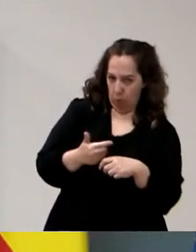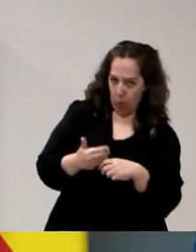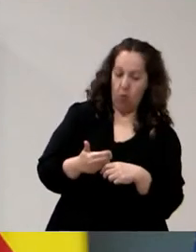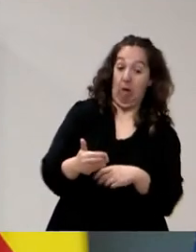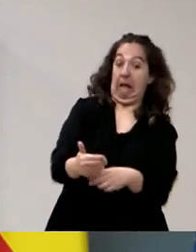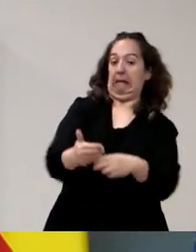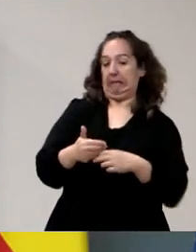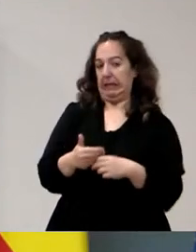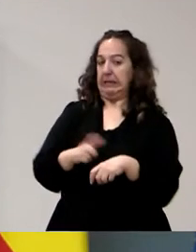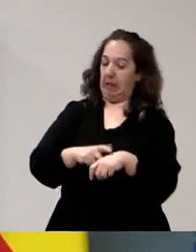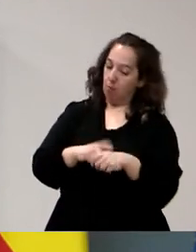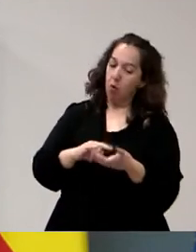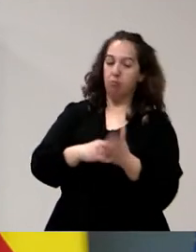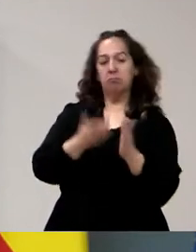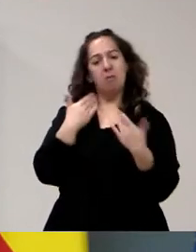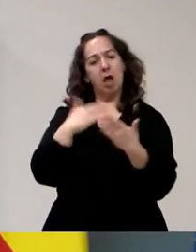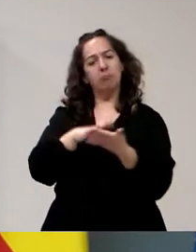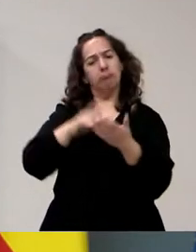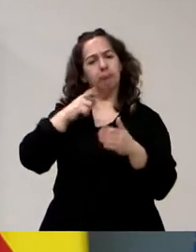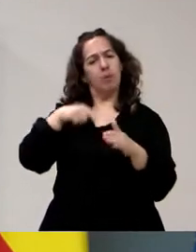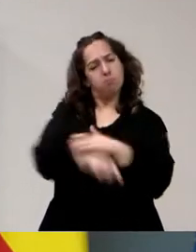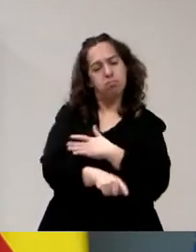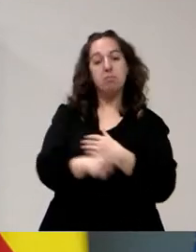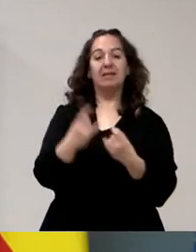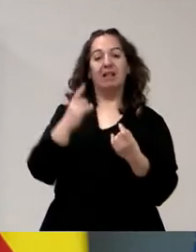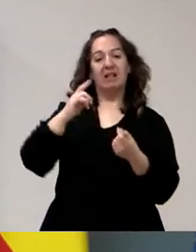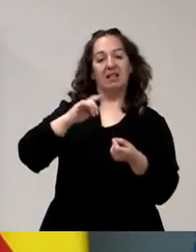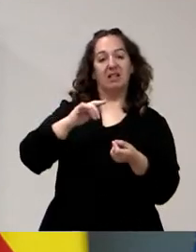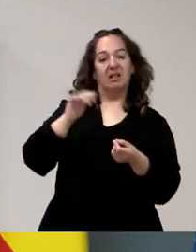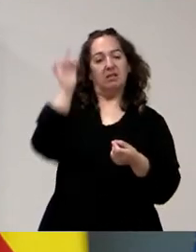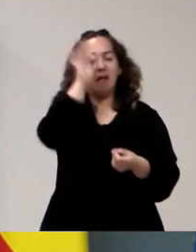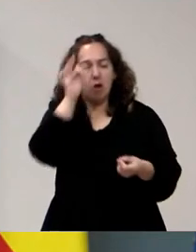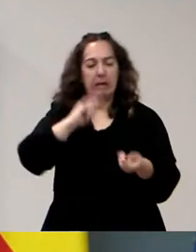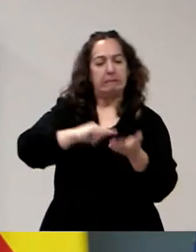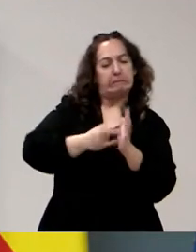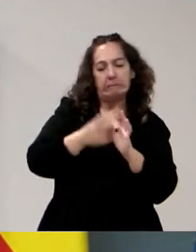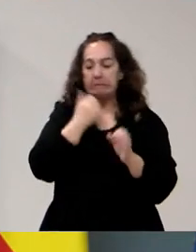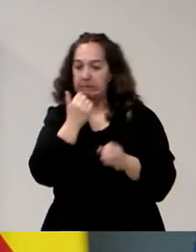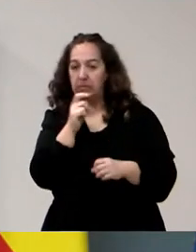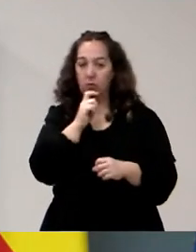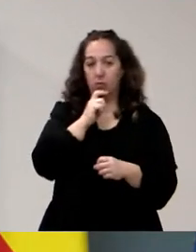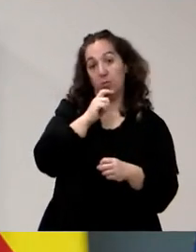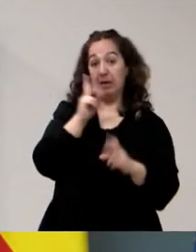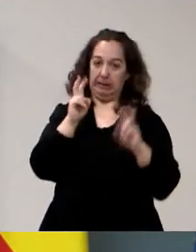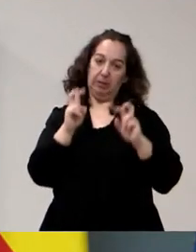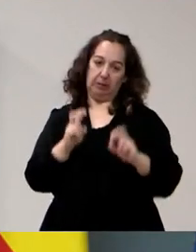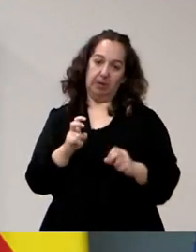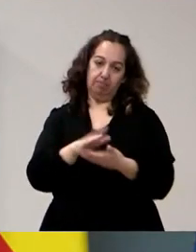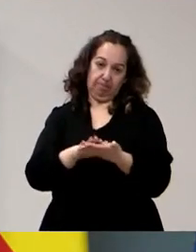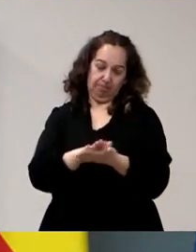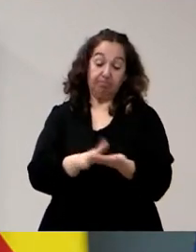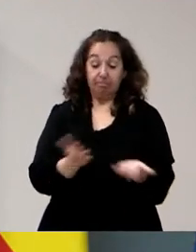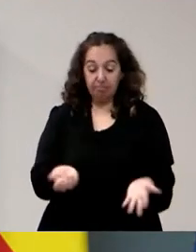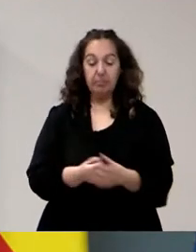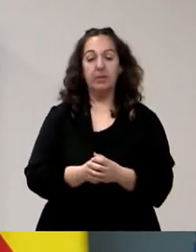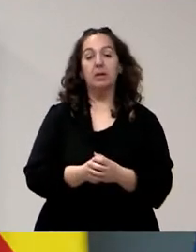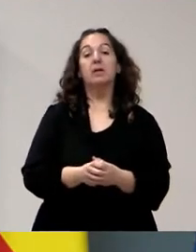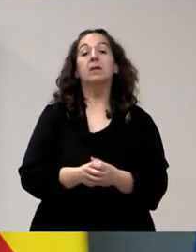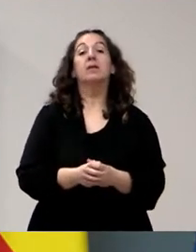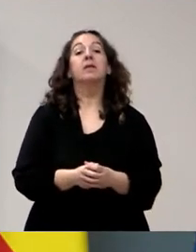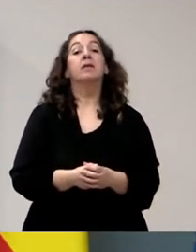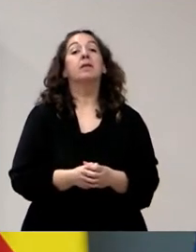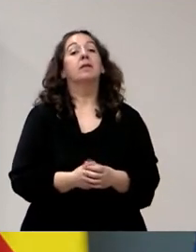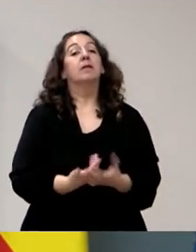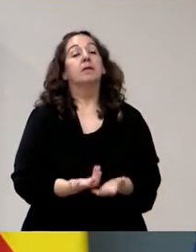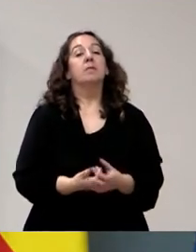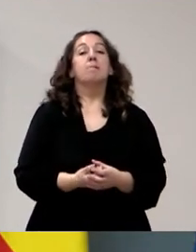reunión más técnica para profundizar en todas estas cuestiones pero este eh